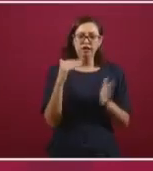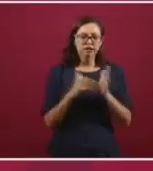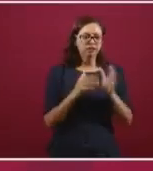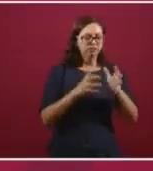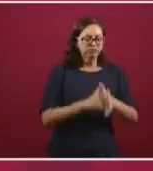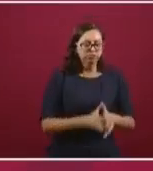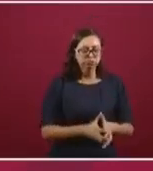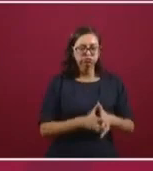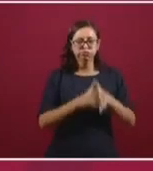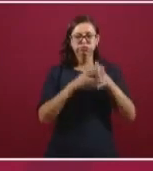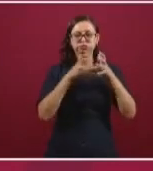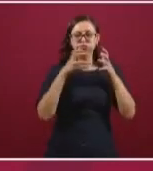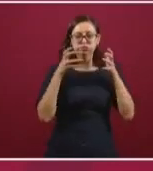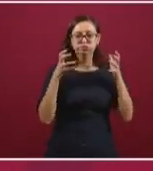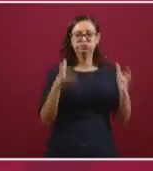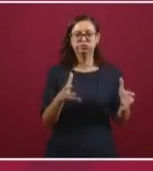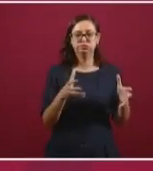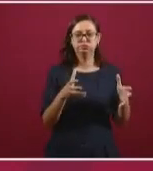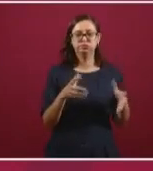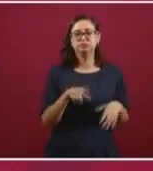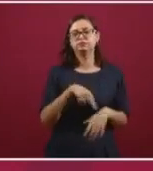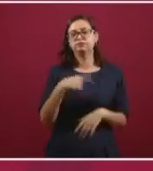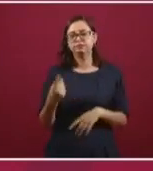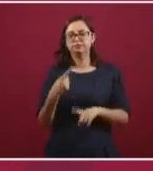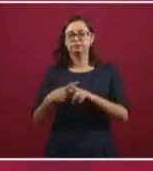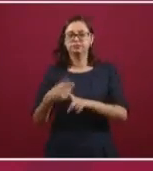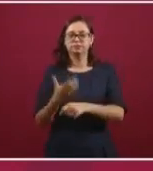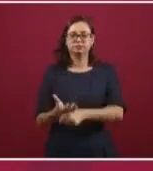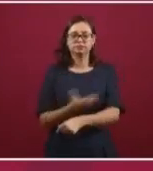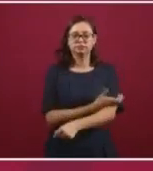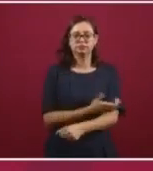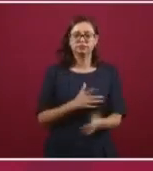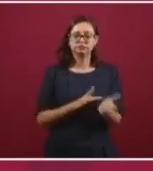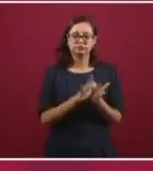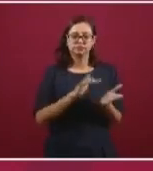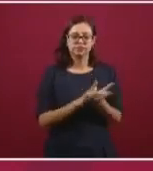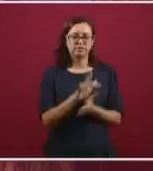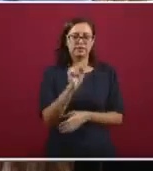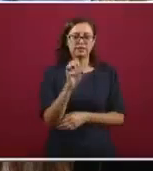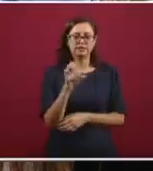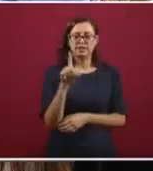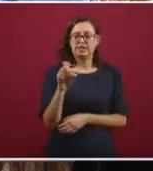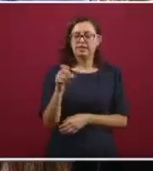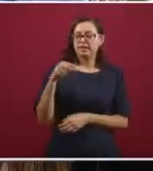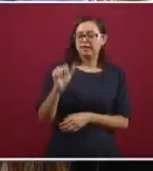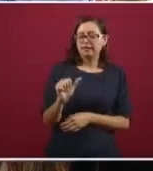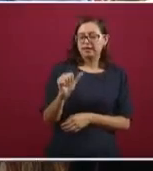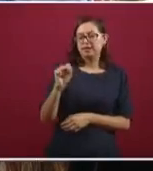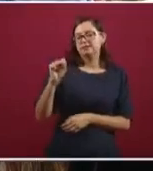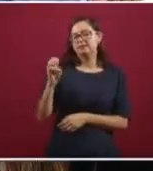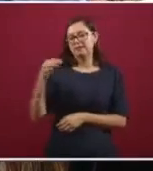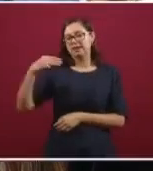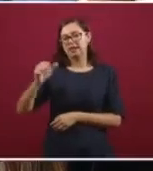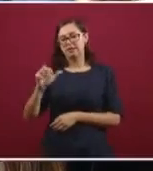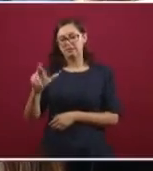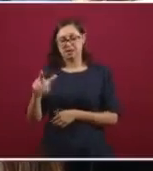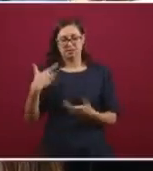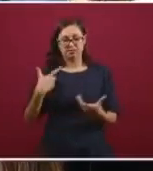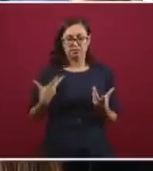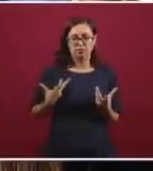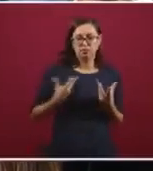creció más el personal de acompañamiento de la Secretaría de Defensa y de la Secretaría de